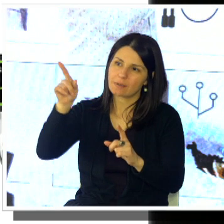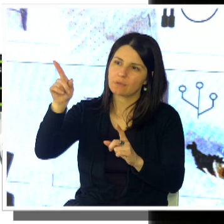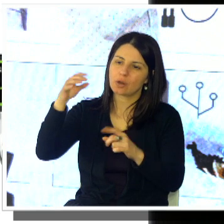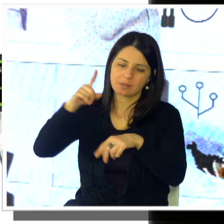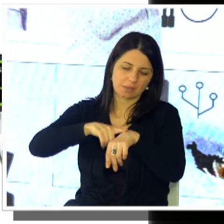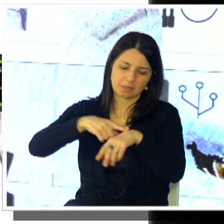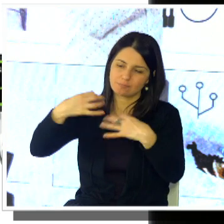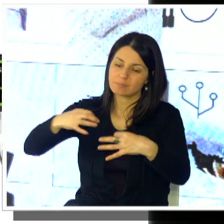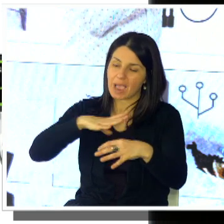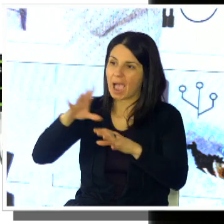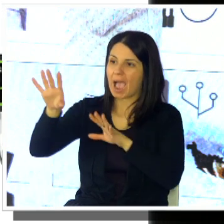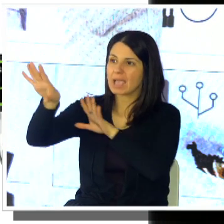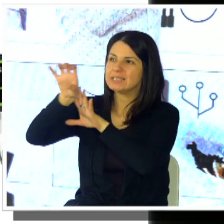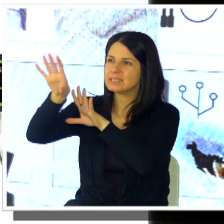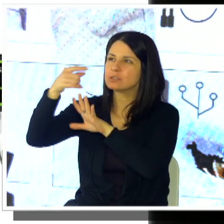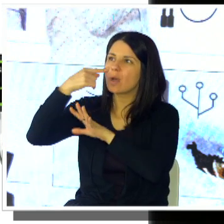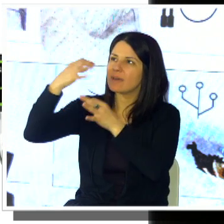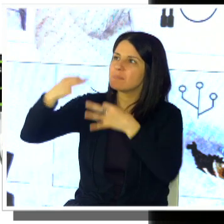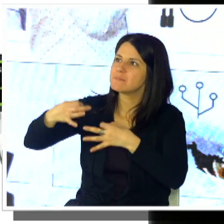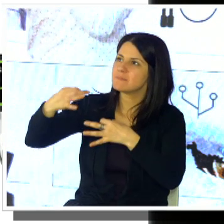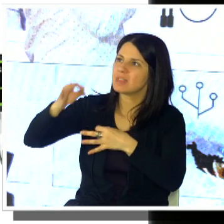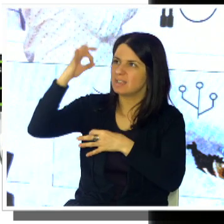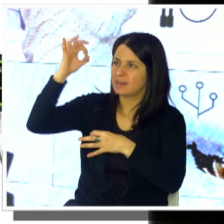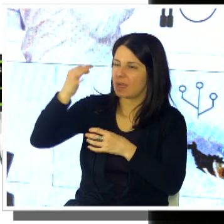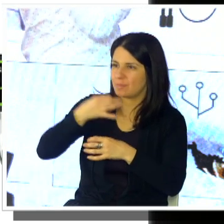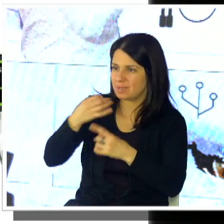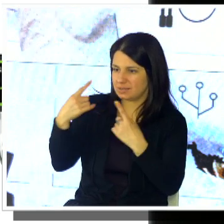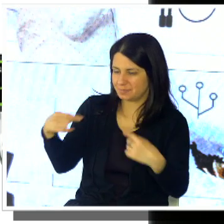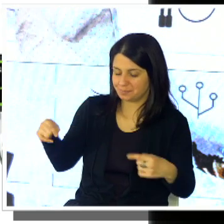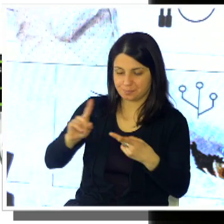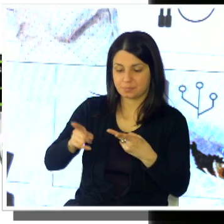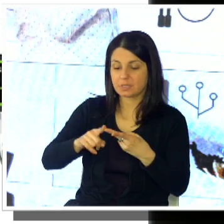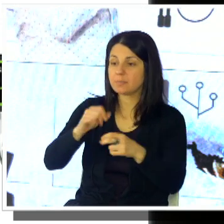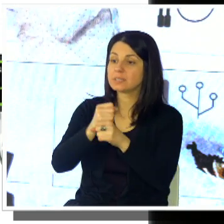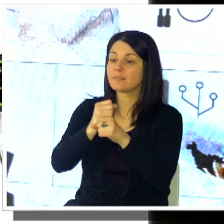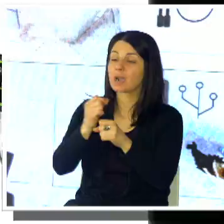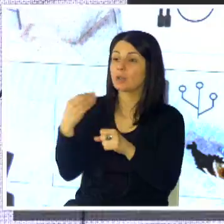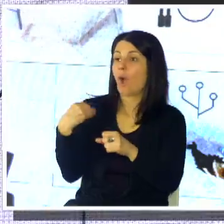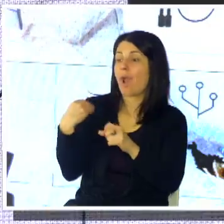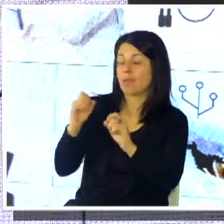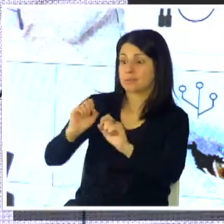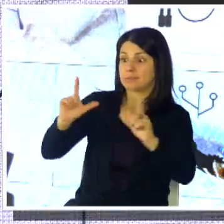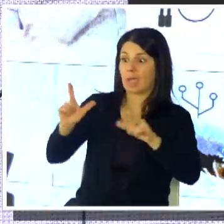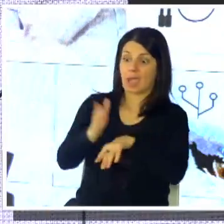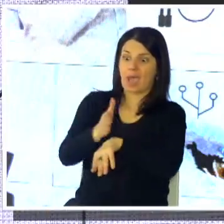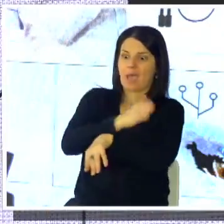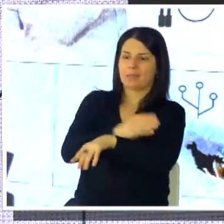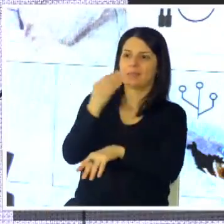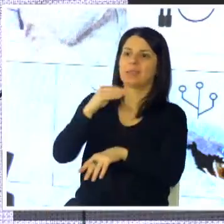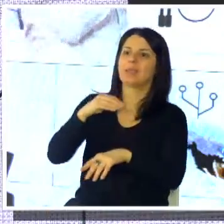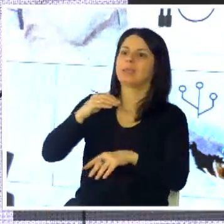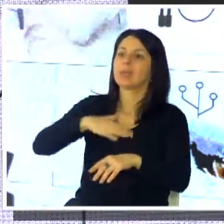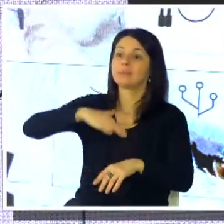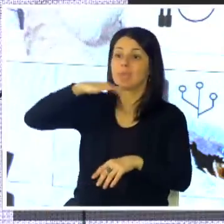de un radiómetro. Estamos trabajando en el desarrollo de una alerta temprana de inundaciones que nos permita, a partir